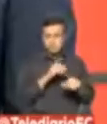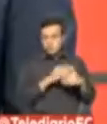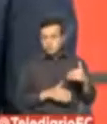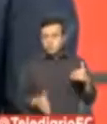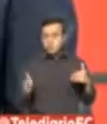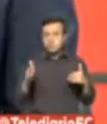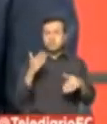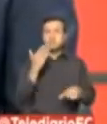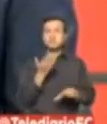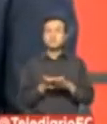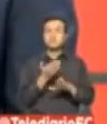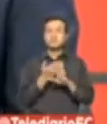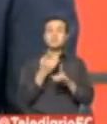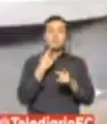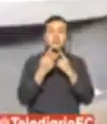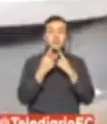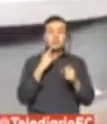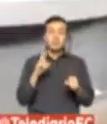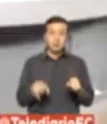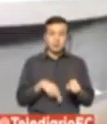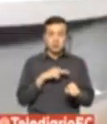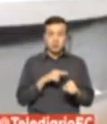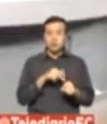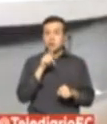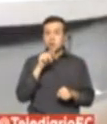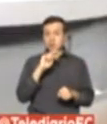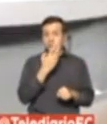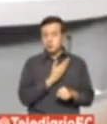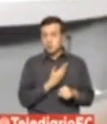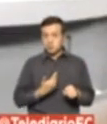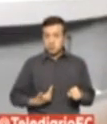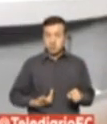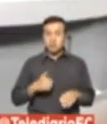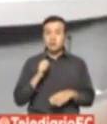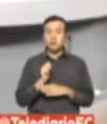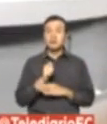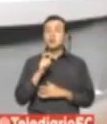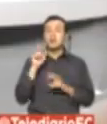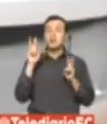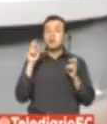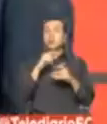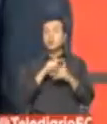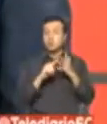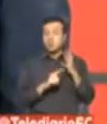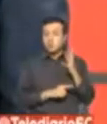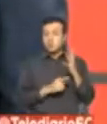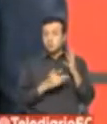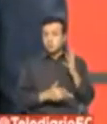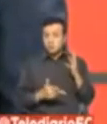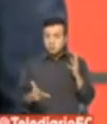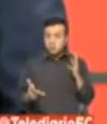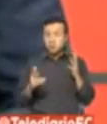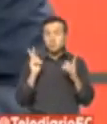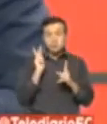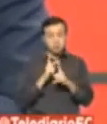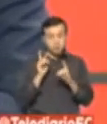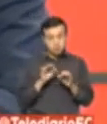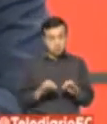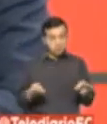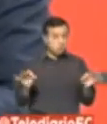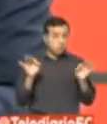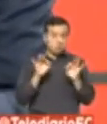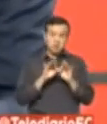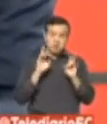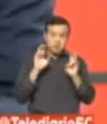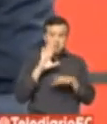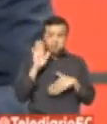paralelo una propuesta de diálogo nacional lanzada por el vicepresidente de la República sobre temas ciertamente cruciales. Probablemente